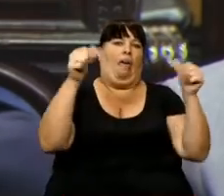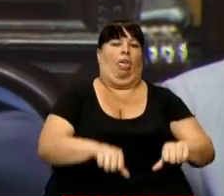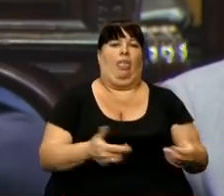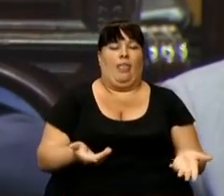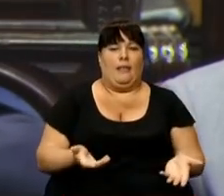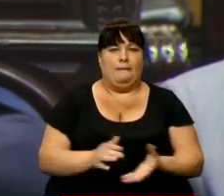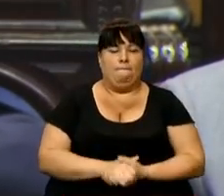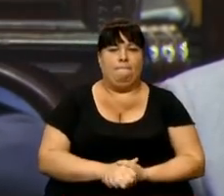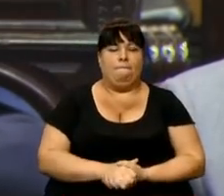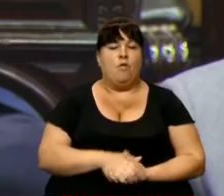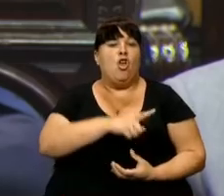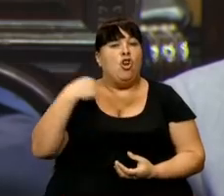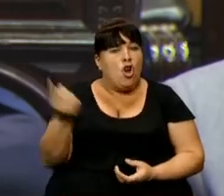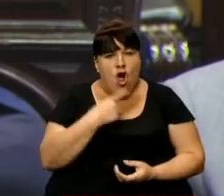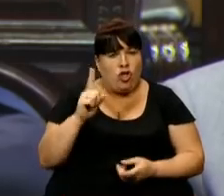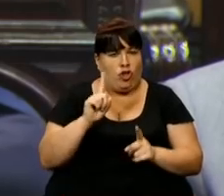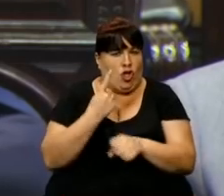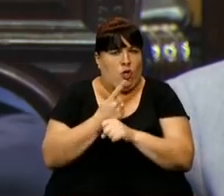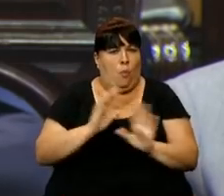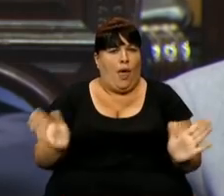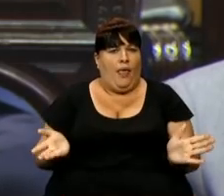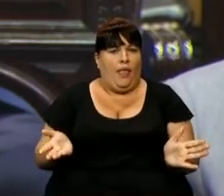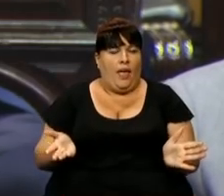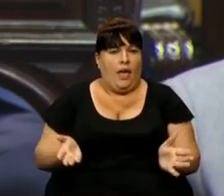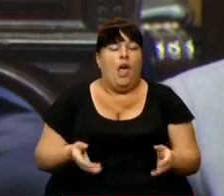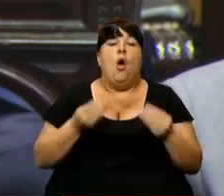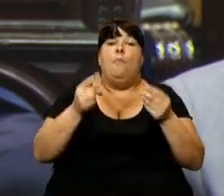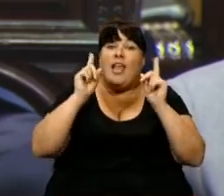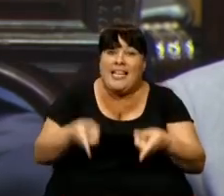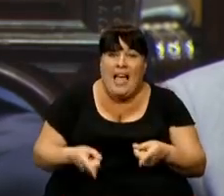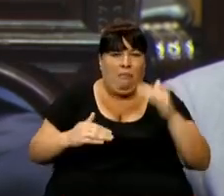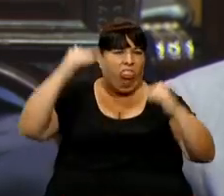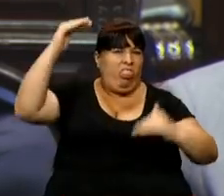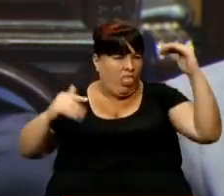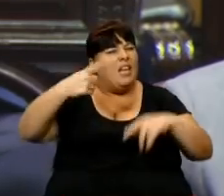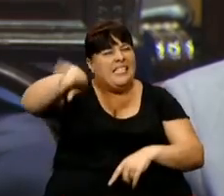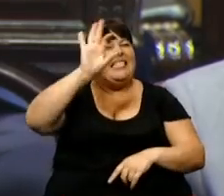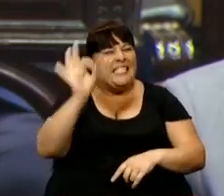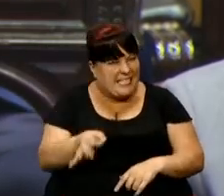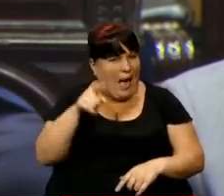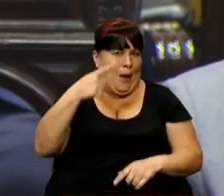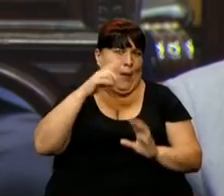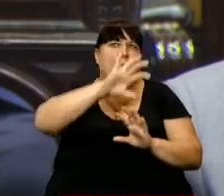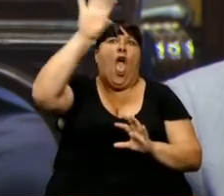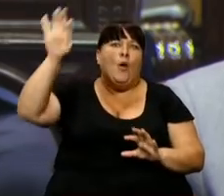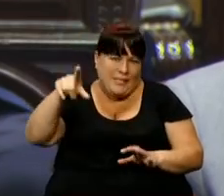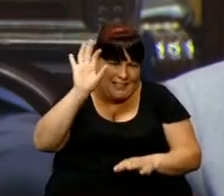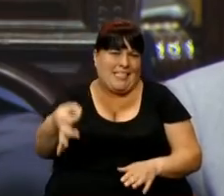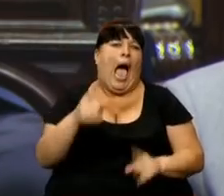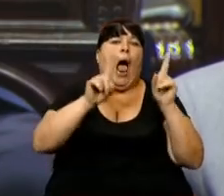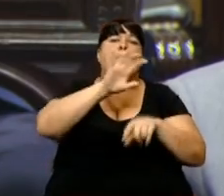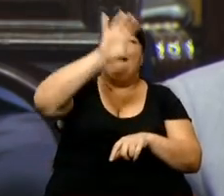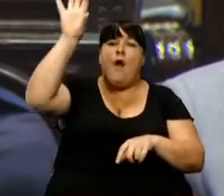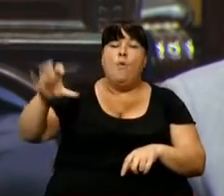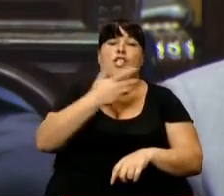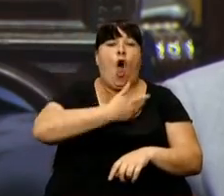déficit. Nosotros no estamos en condiciones, porque además hay disparidad, y ustedes saben, y son de provincias. Hay